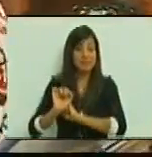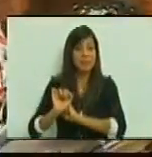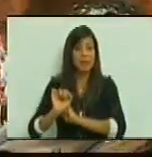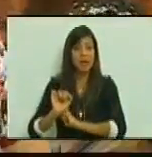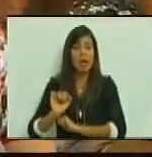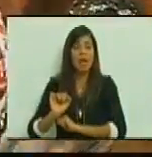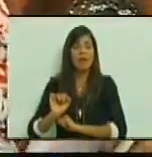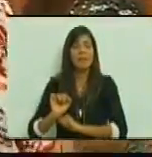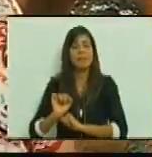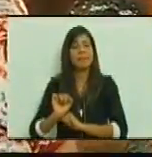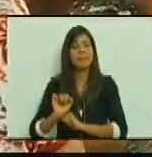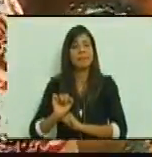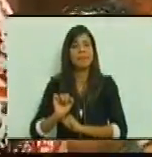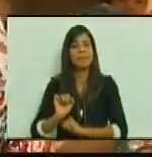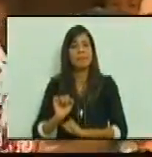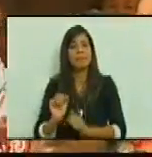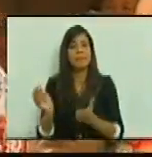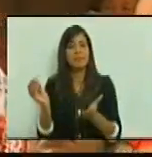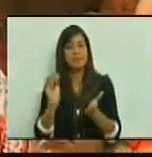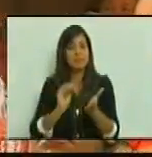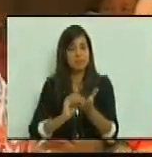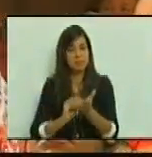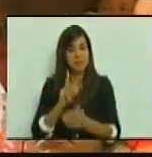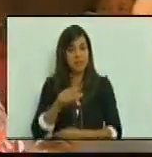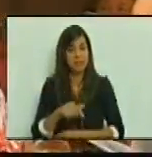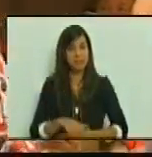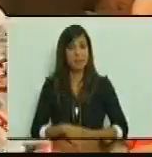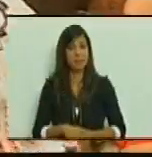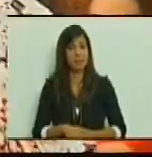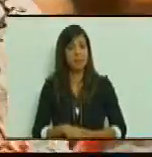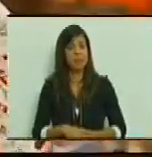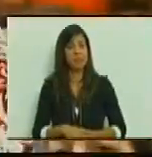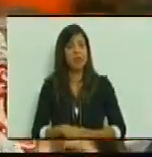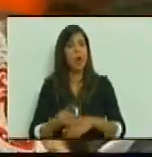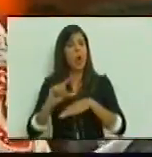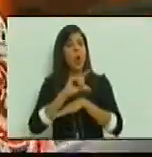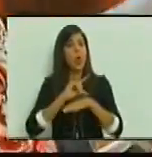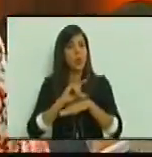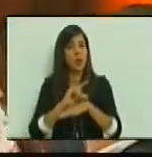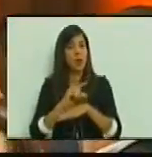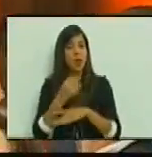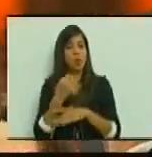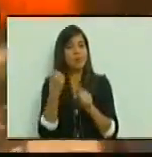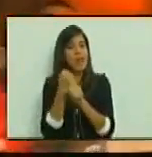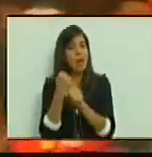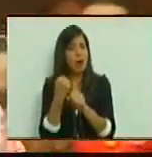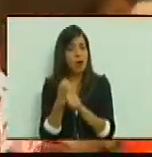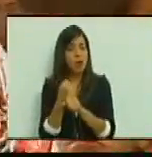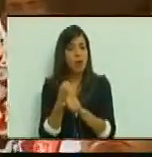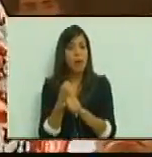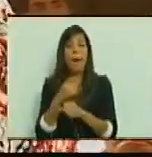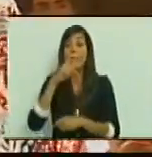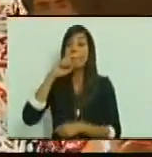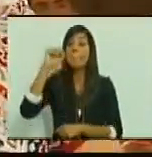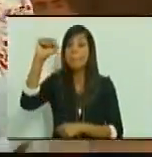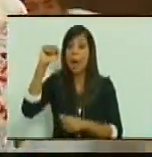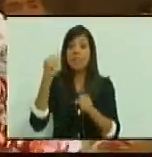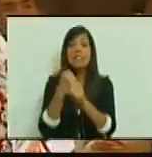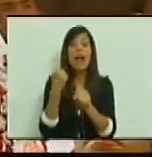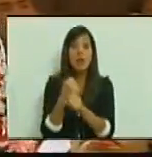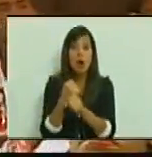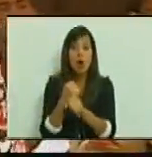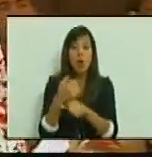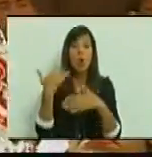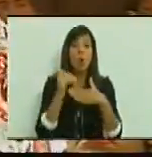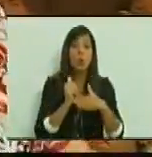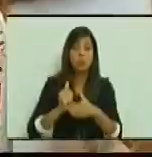Nosotros decíamos además que, porque tenemos que hablar del buen gobierno, ¿no? Que la gestión que ha hecho el camarada Nicolás Maduro, conductor